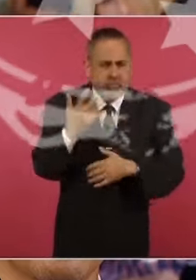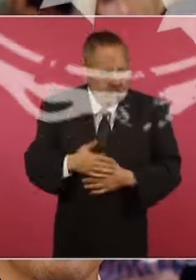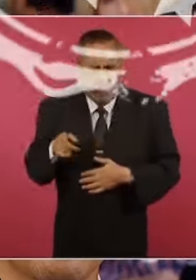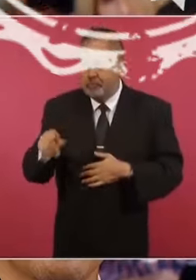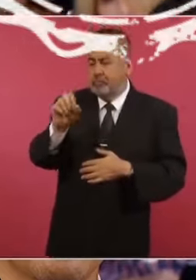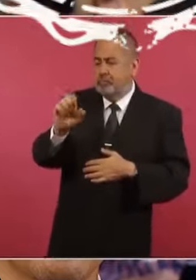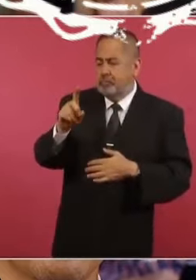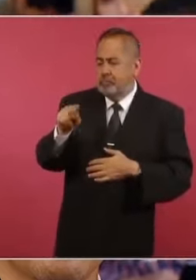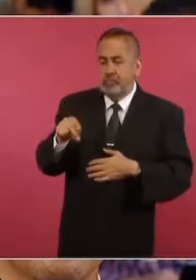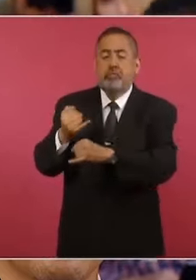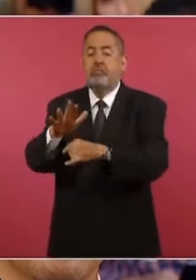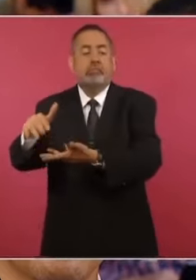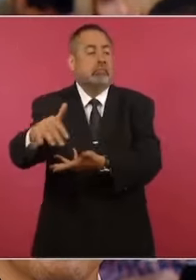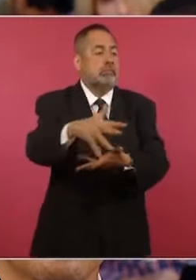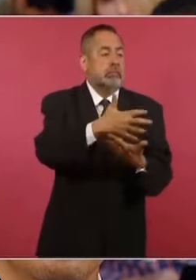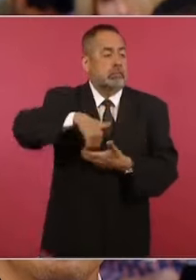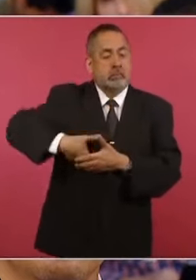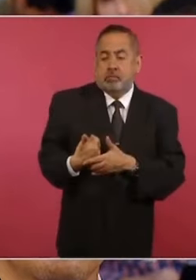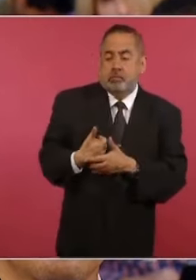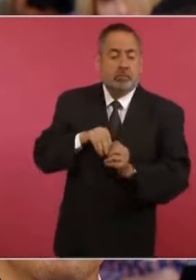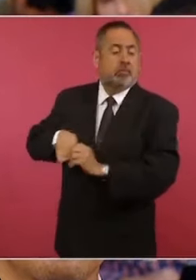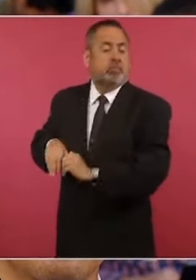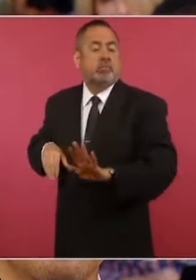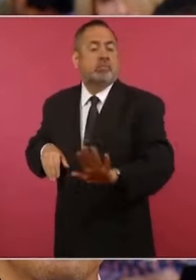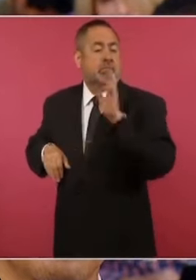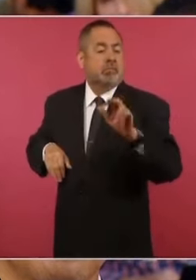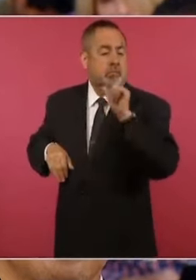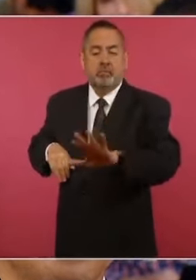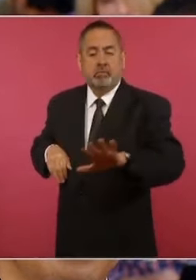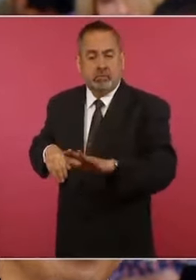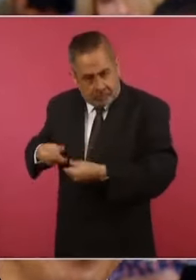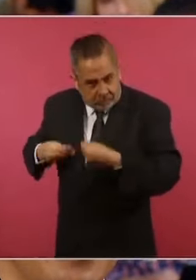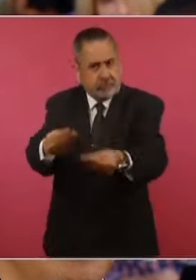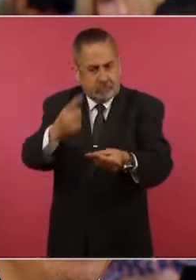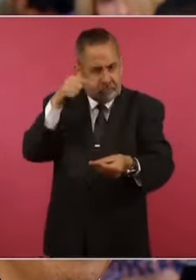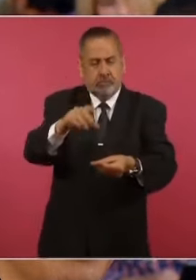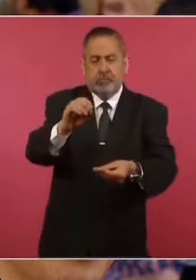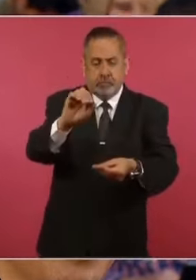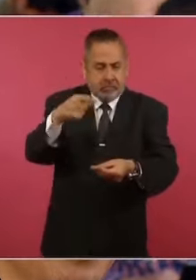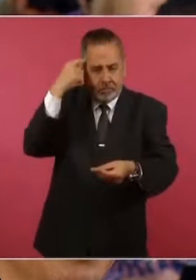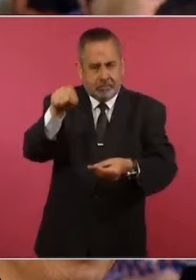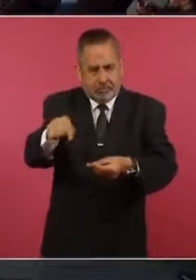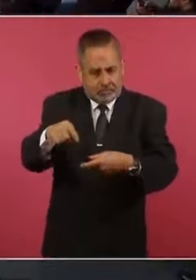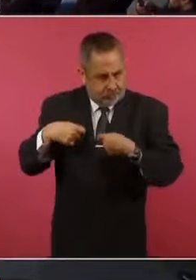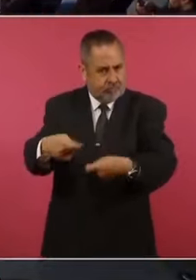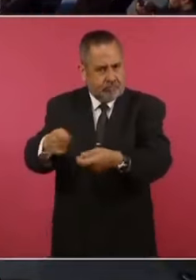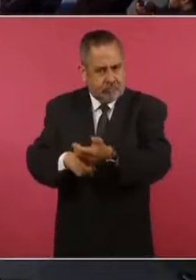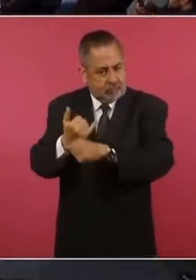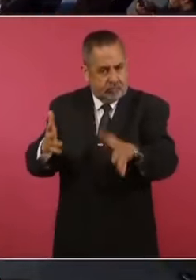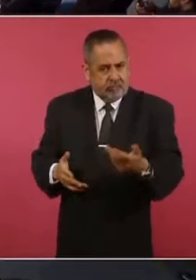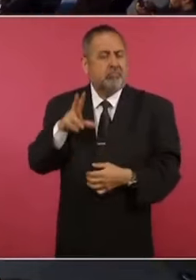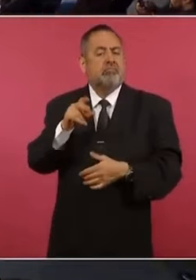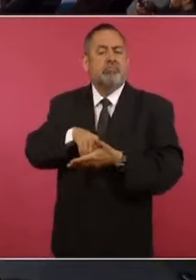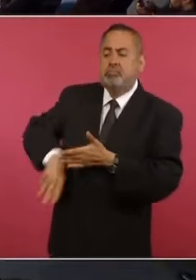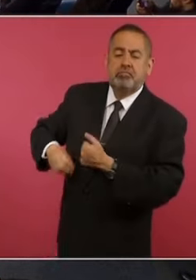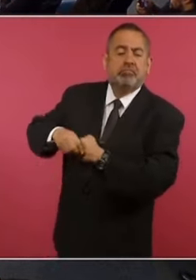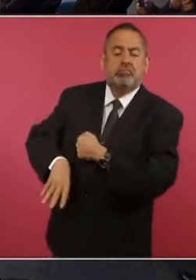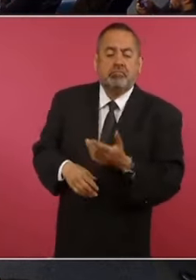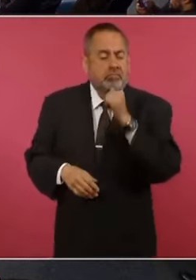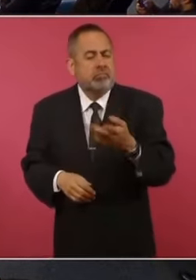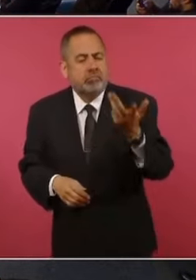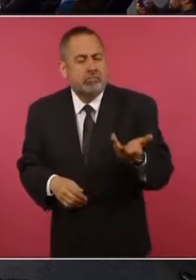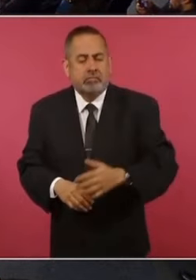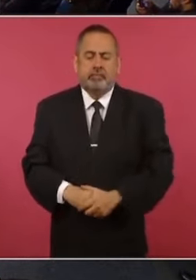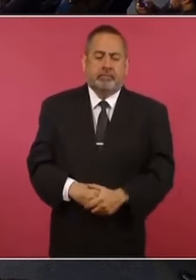¿Por qué la Sedena decide concentrar toda la información en este Centro Militar de Inteligencia y no se responde a orden de darla a la propia COVAJ, que es parte del mismo gobierno, eso en primera instancia de este tema? Pues